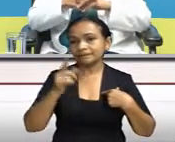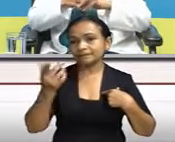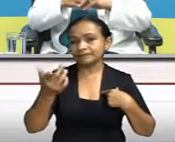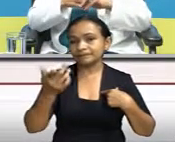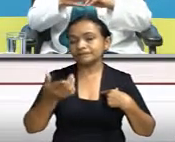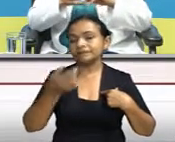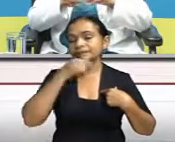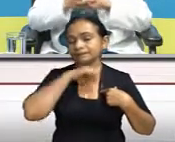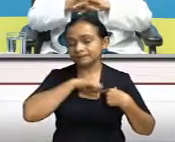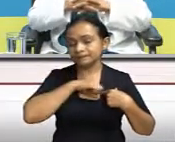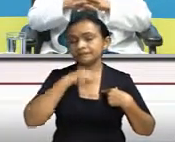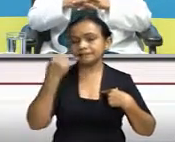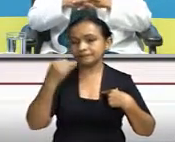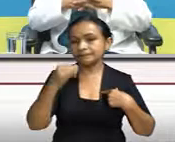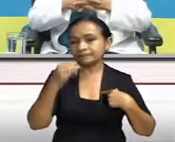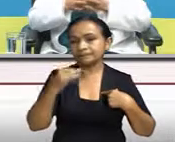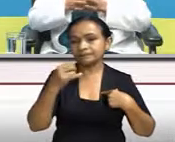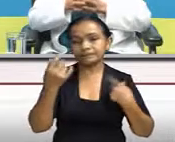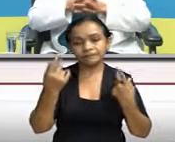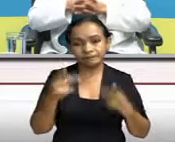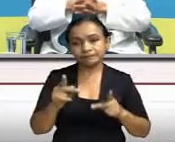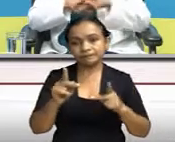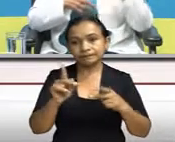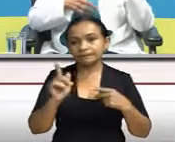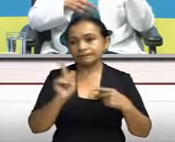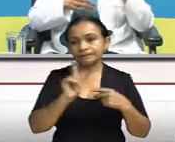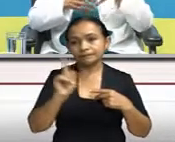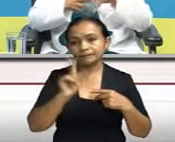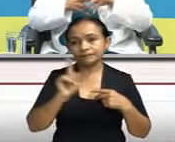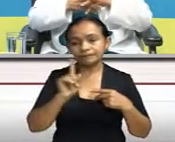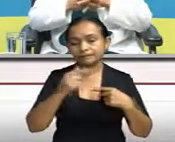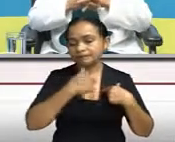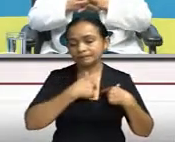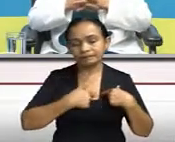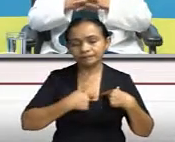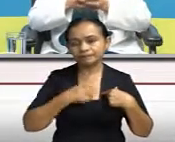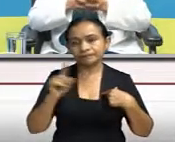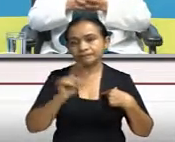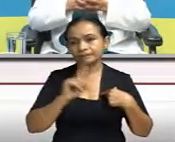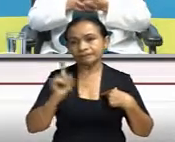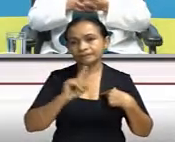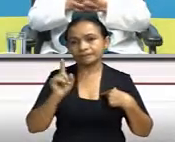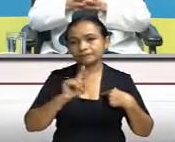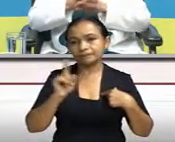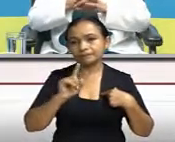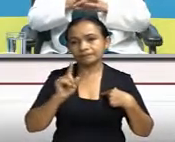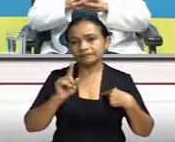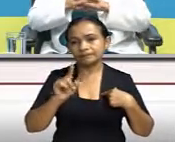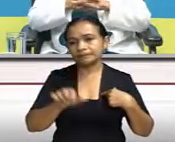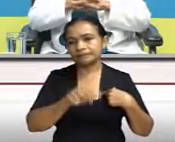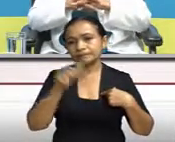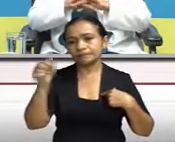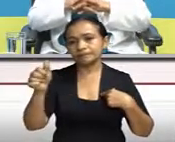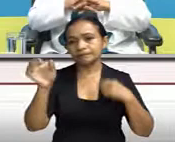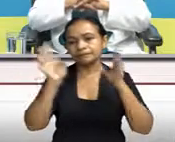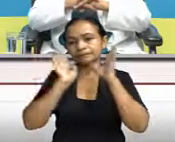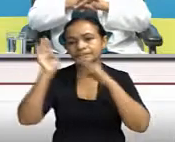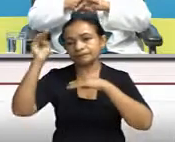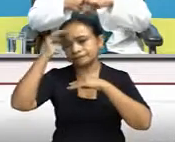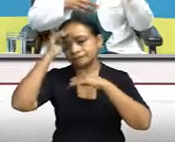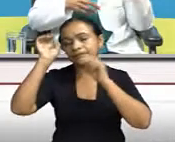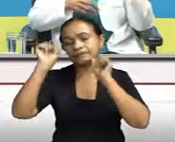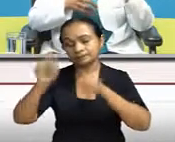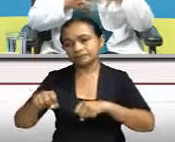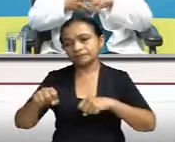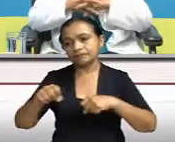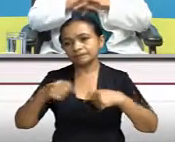marcapaso, creo. Sí colocan marcapaso, se hacen cateterismo, pero cirugía abierta solamente en la parte privada, sí